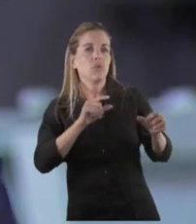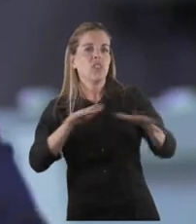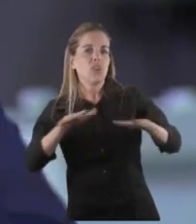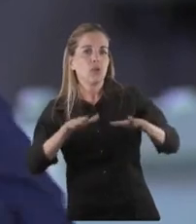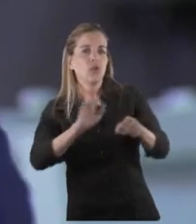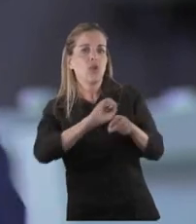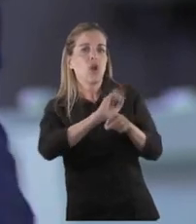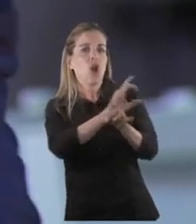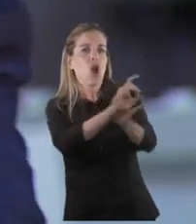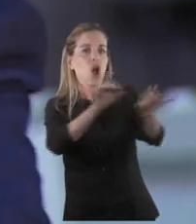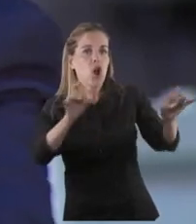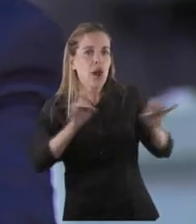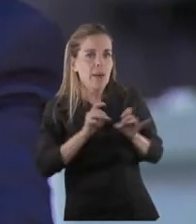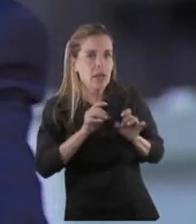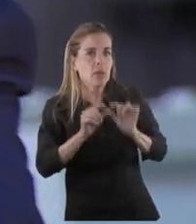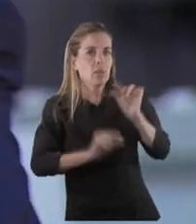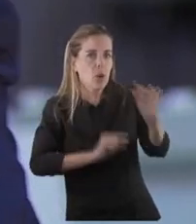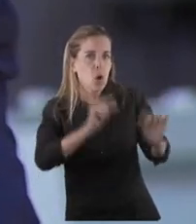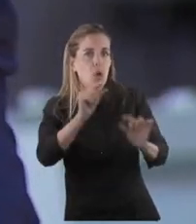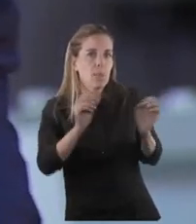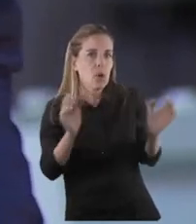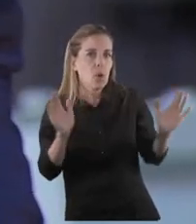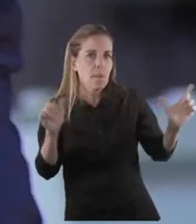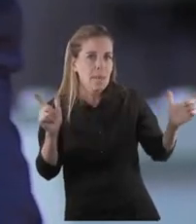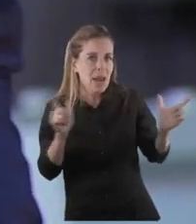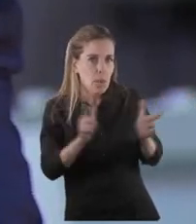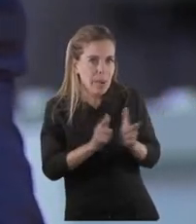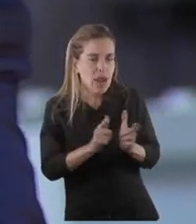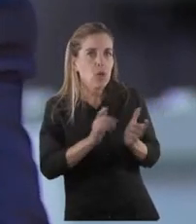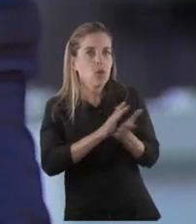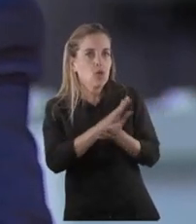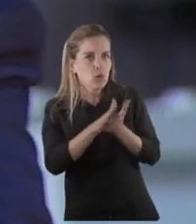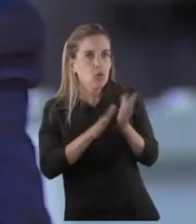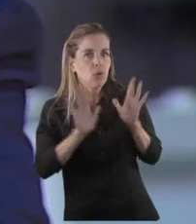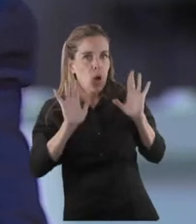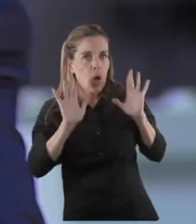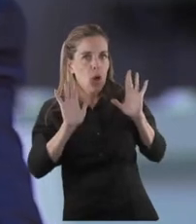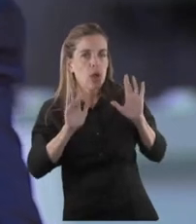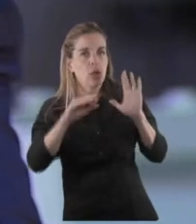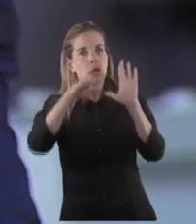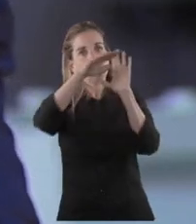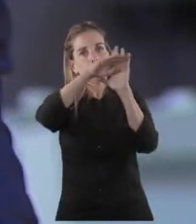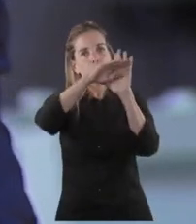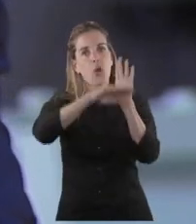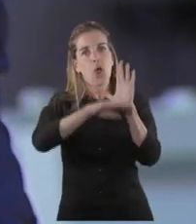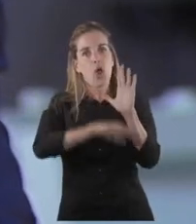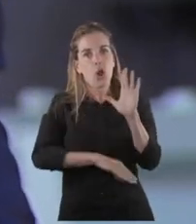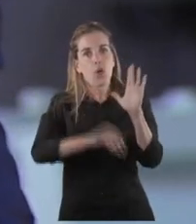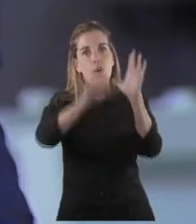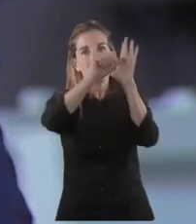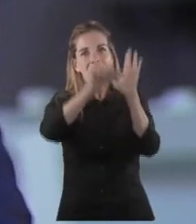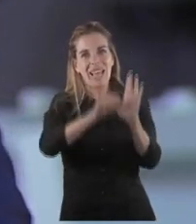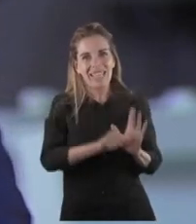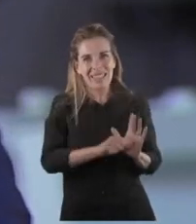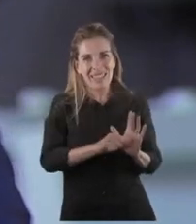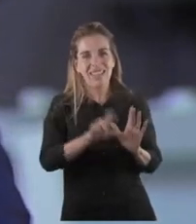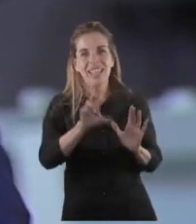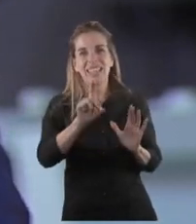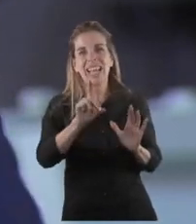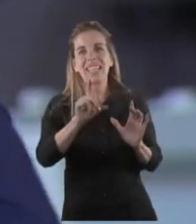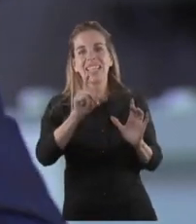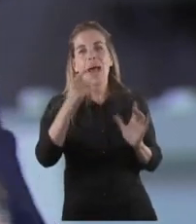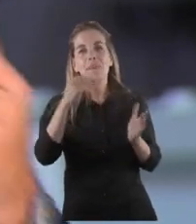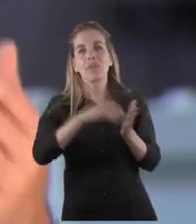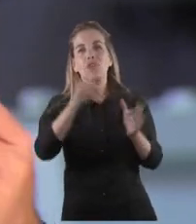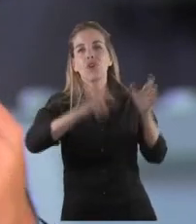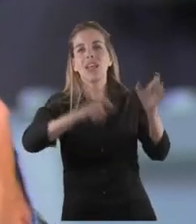Hoy estamos encabezando la lista de los países de más de 30 millones de habitantes